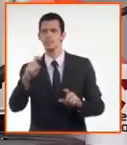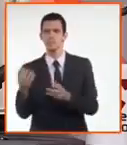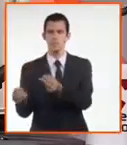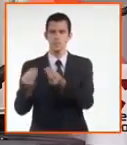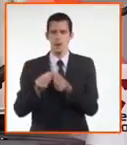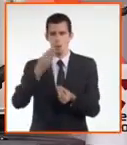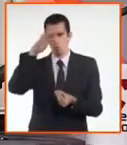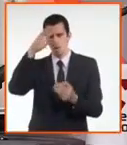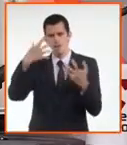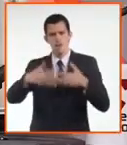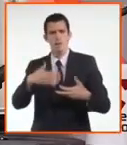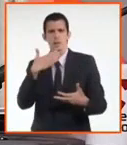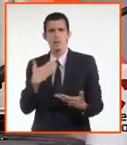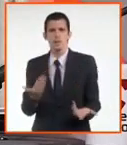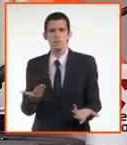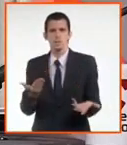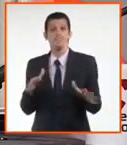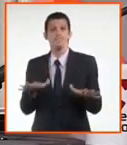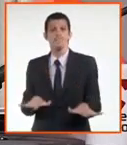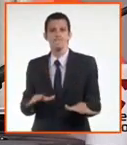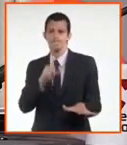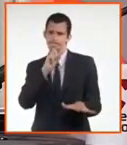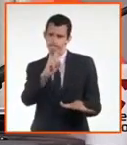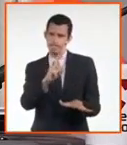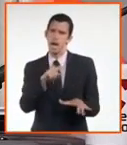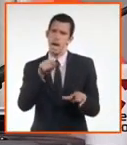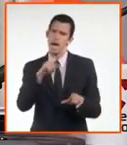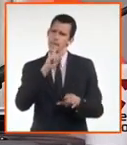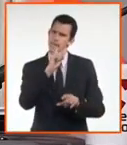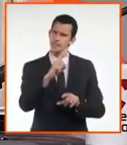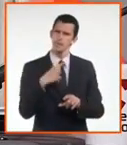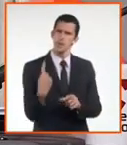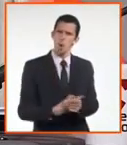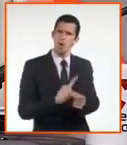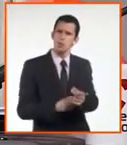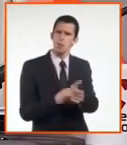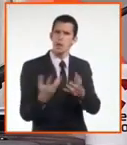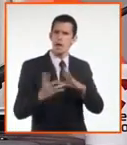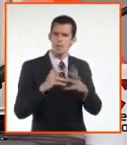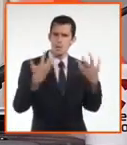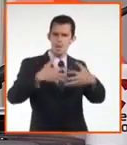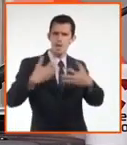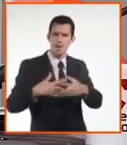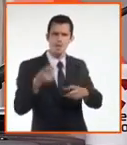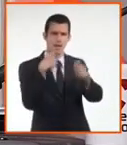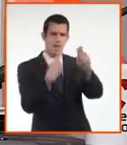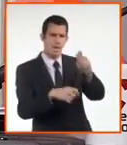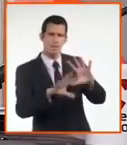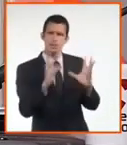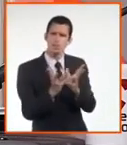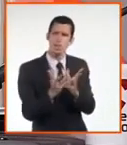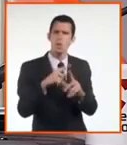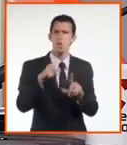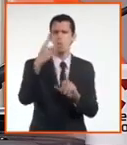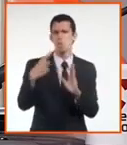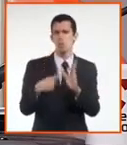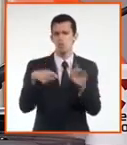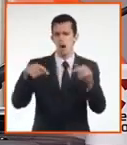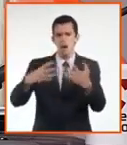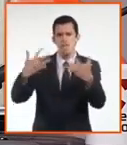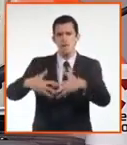primas de la falta de suministro de suministros estables qué situación tenemos en este minuto con la producción de tabletas en el